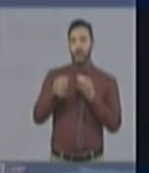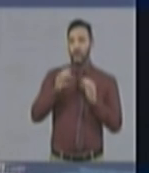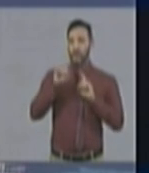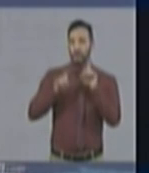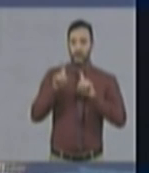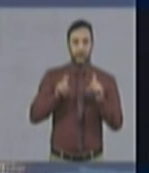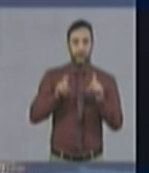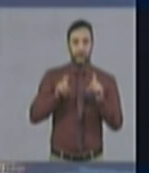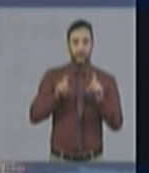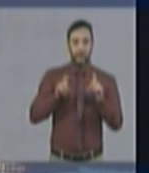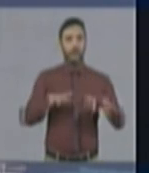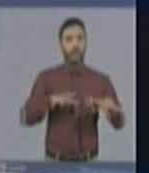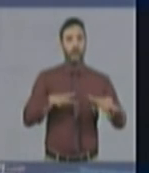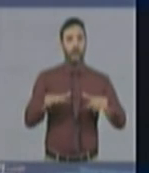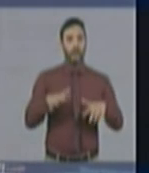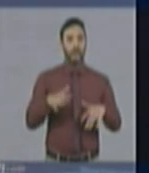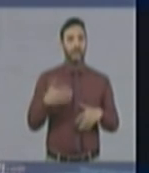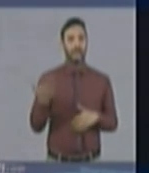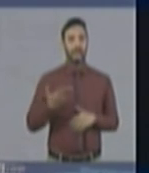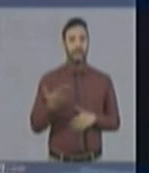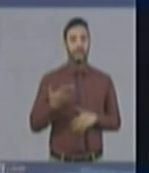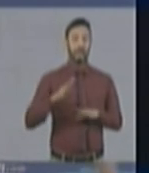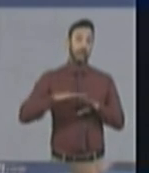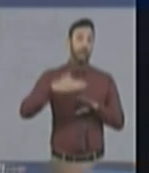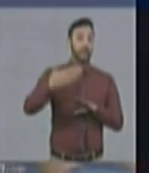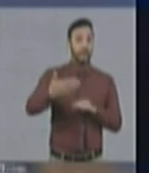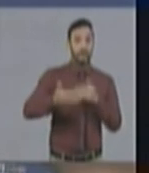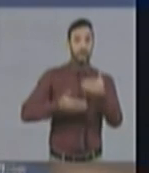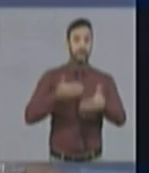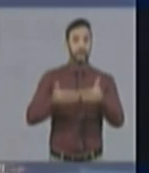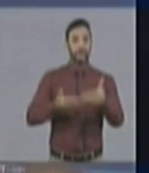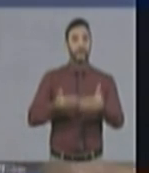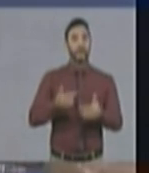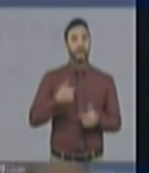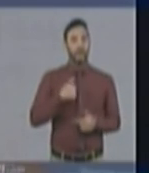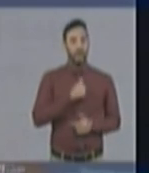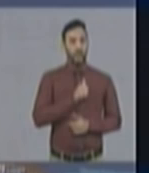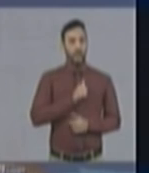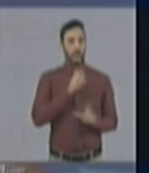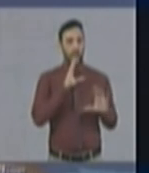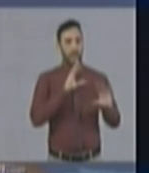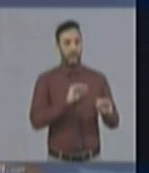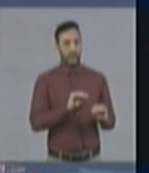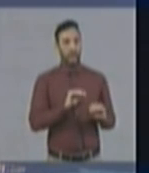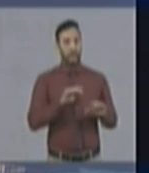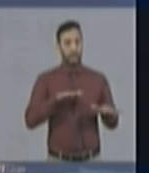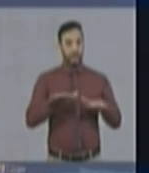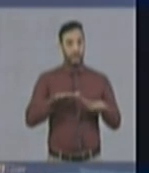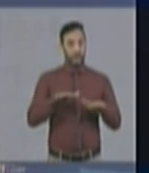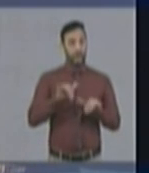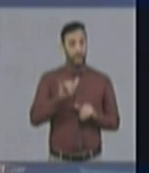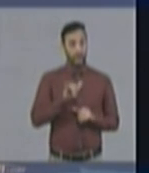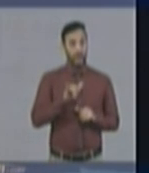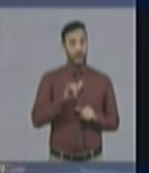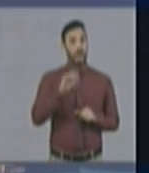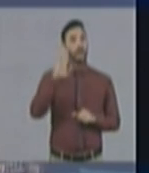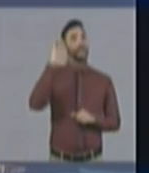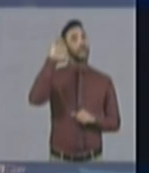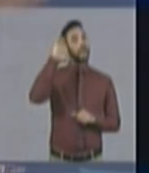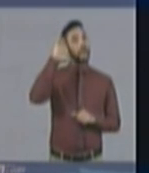ejecutar un grupo de acciones inmediatas posteriores. Quiero terminar diciendo algo que también teníamos preparado para próximas emisiones, es que la terminal